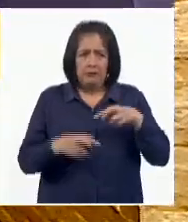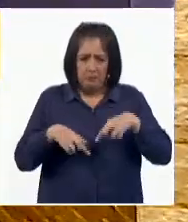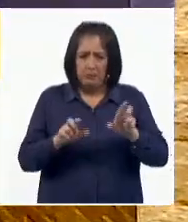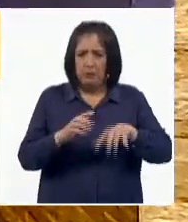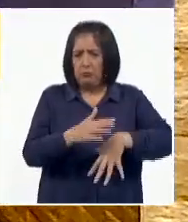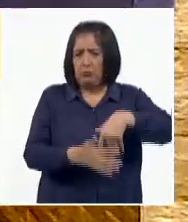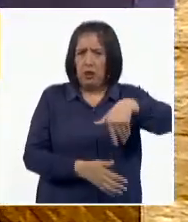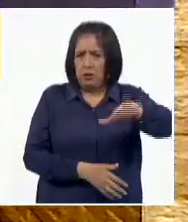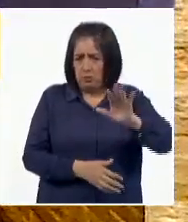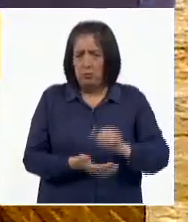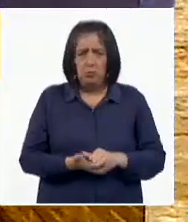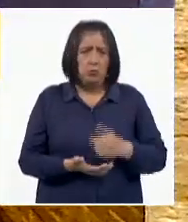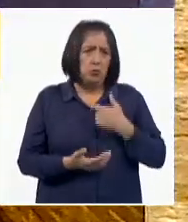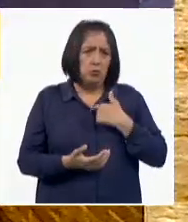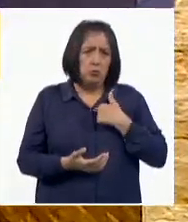salió